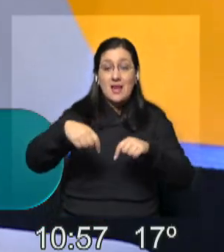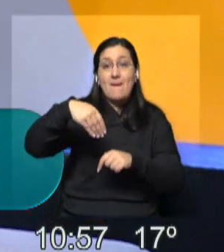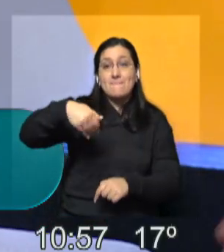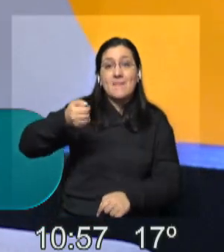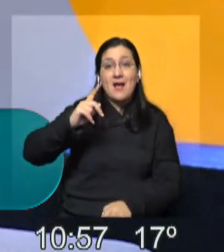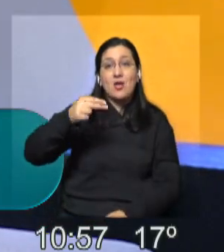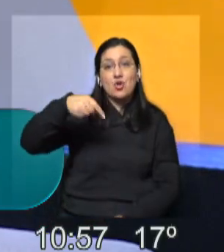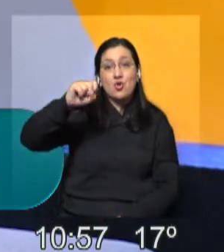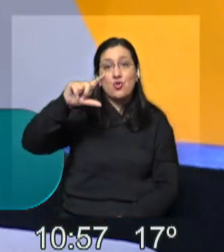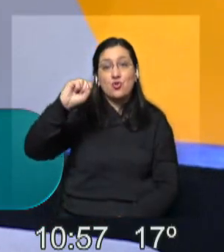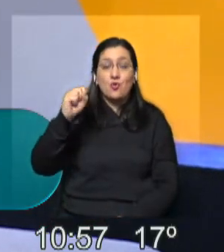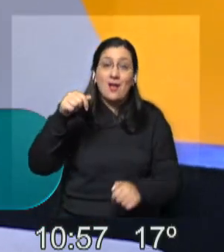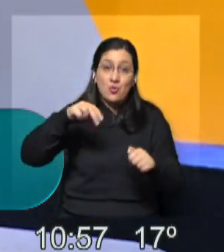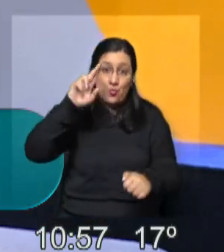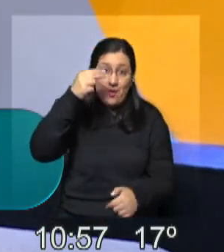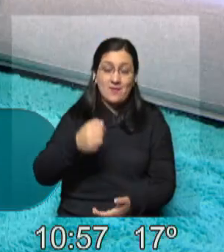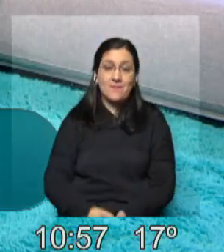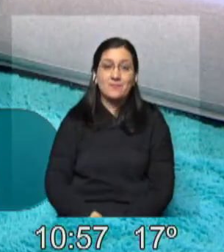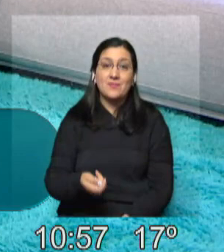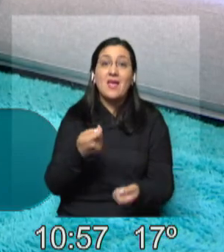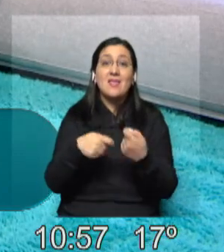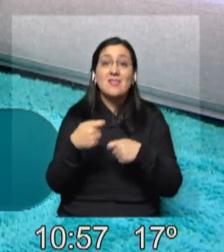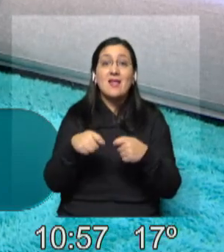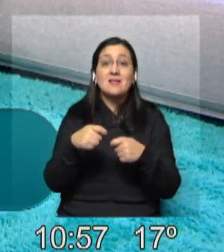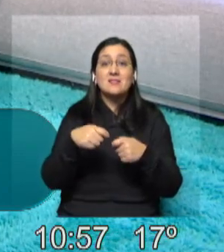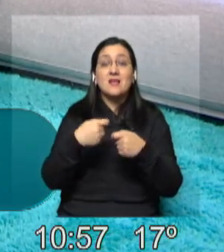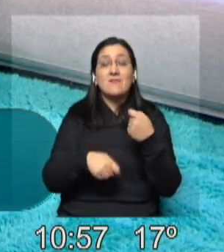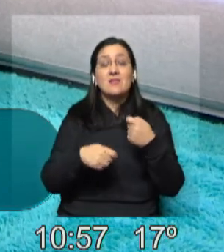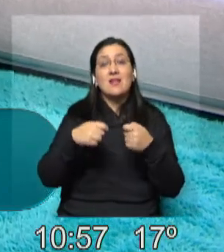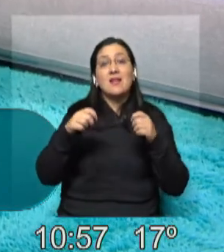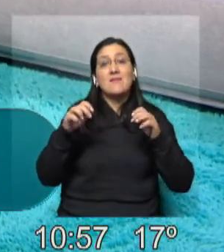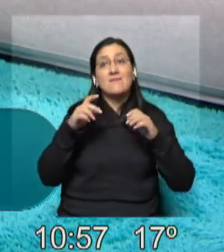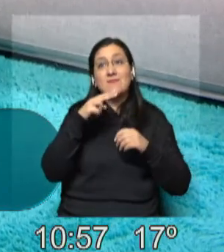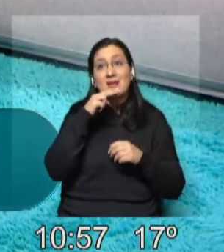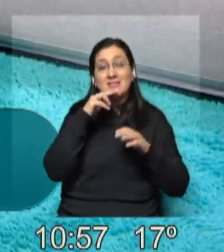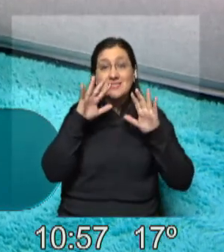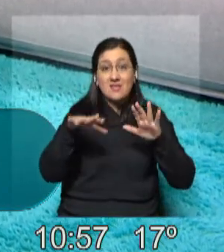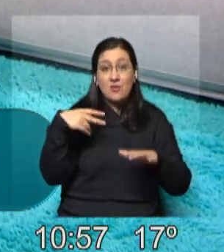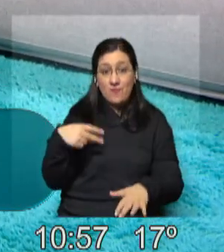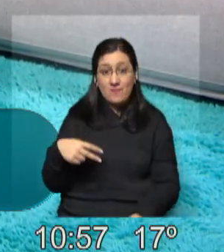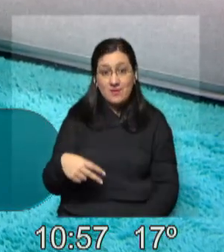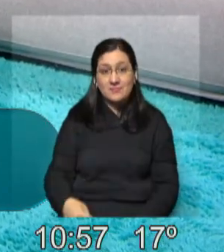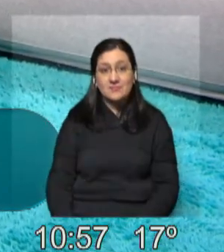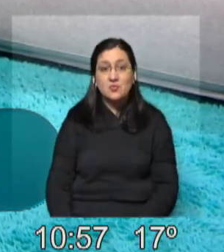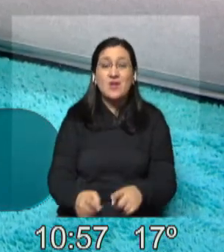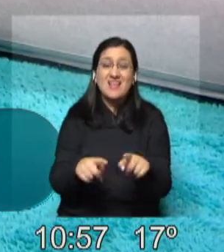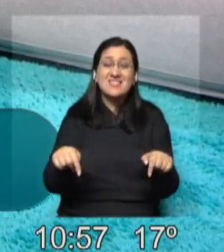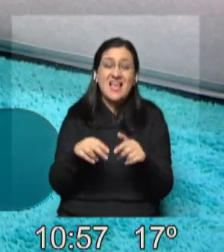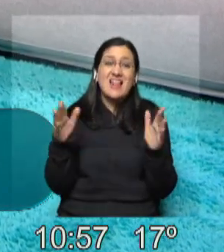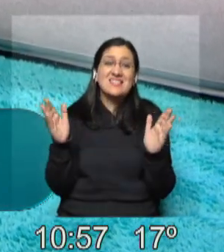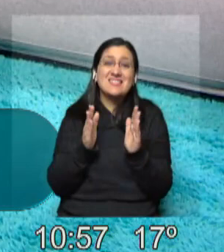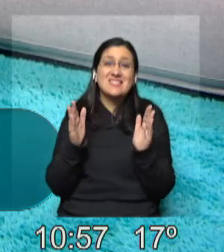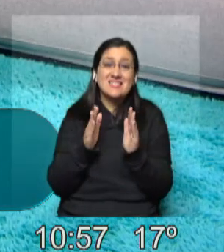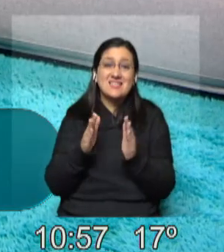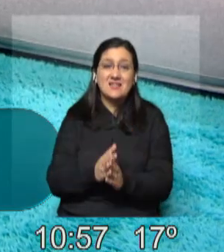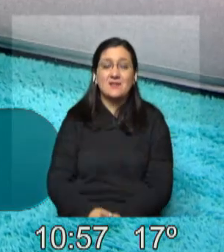Cuestión de Tiempo, que ya están todas las disquerías. Entradas a la venta viernes 10 de noviembre y compren ya la entrada porque es una sala pequeña. Sí, es